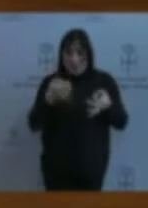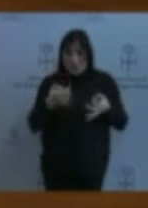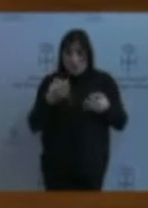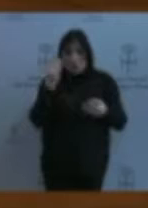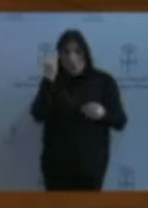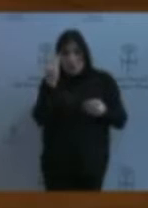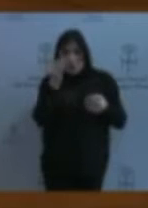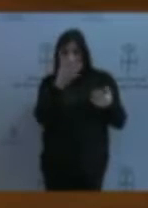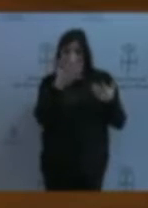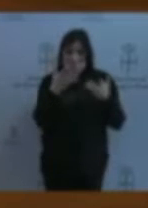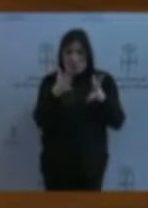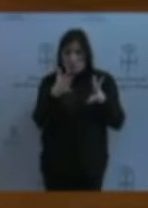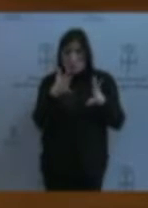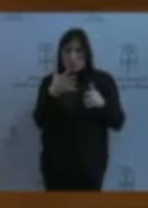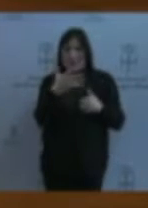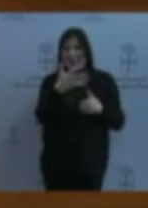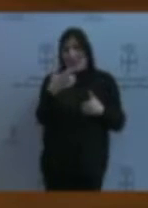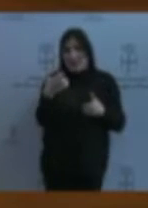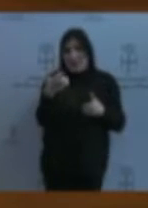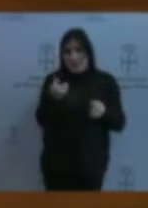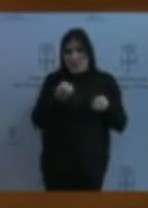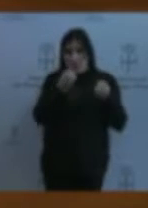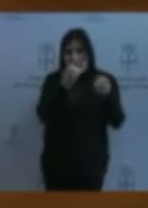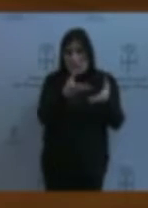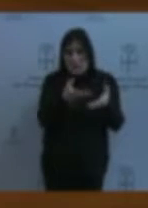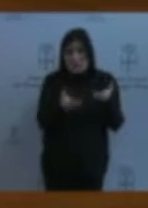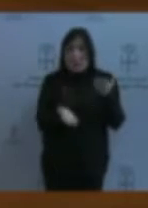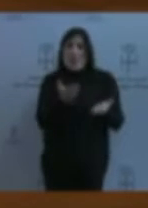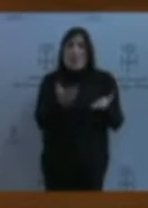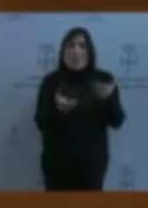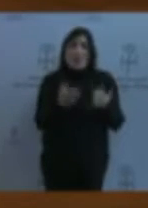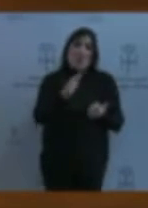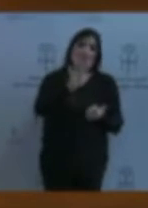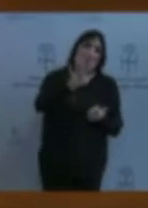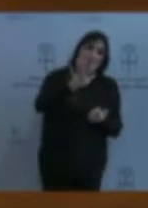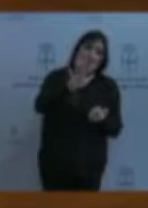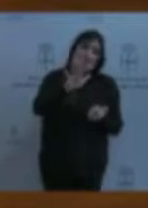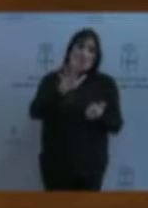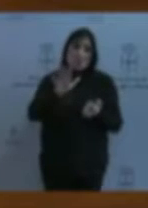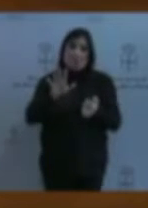reclamaciones valoradas en 5 o 6 millones de euros en propiedades particulares, estimación.